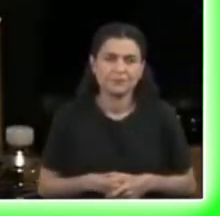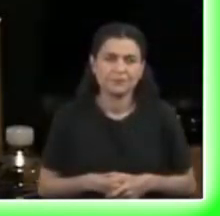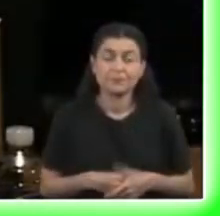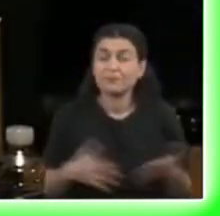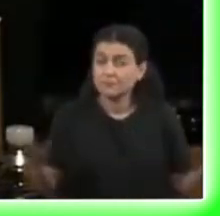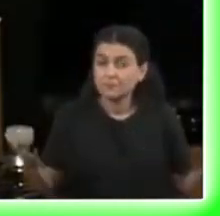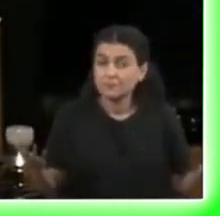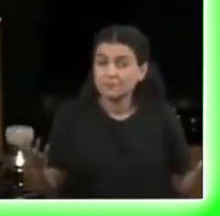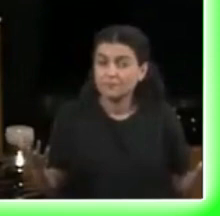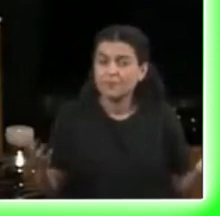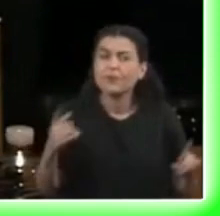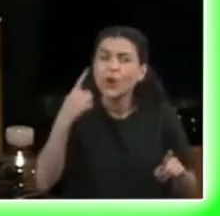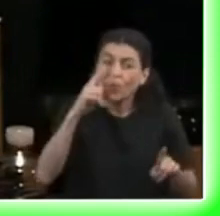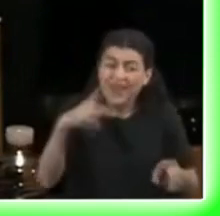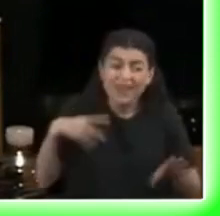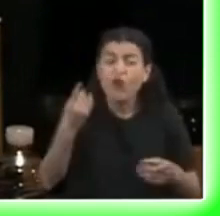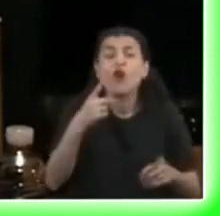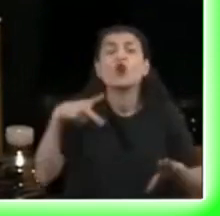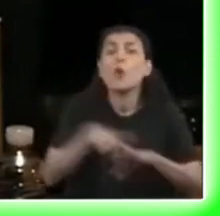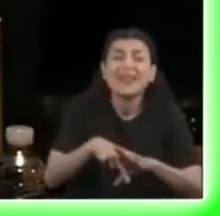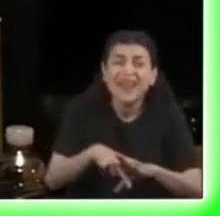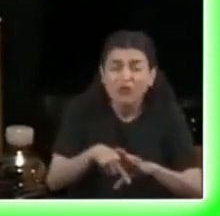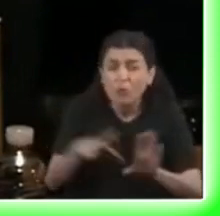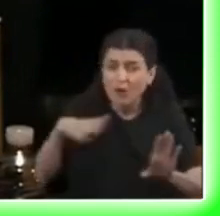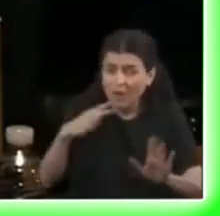Me están espoleando el discurso.